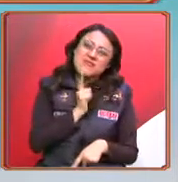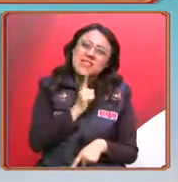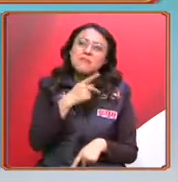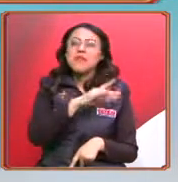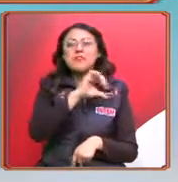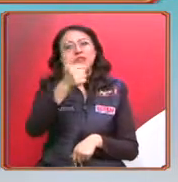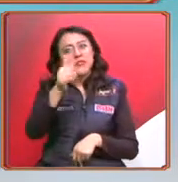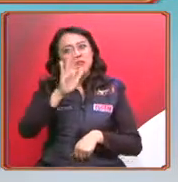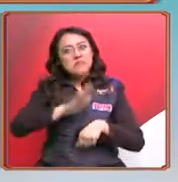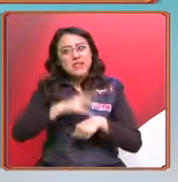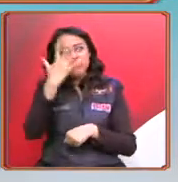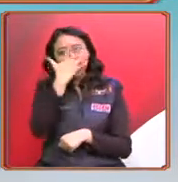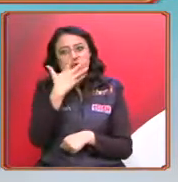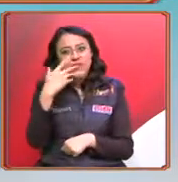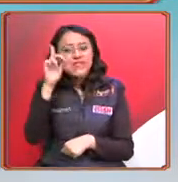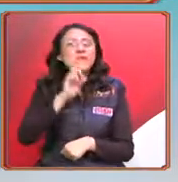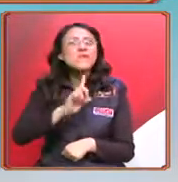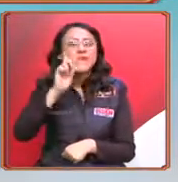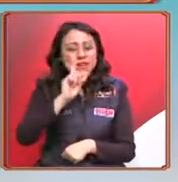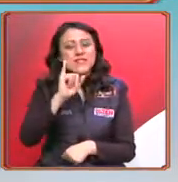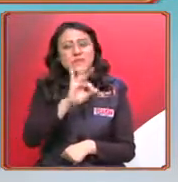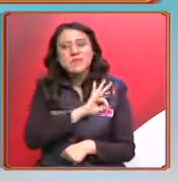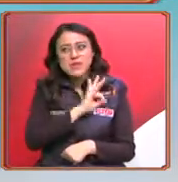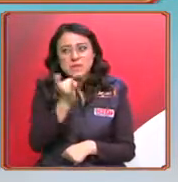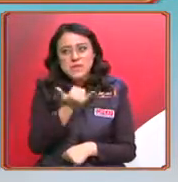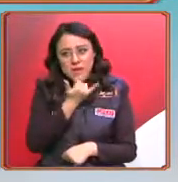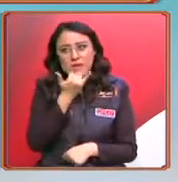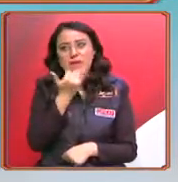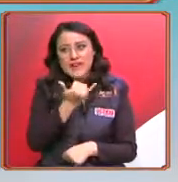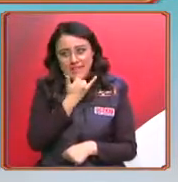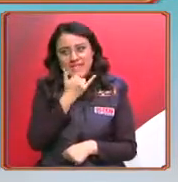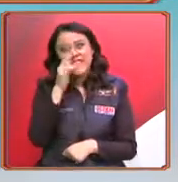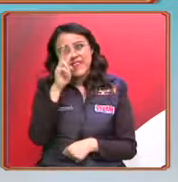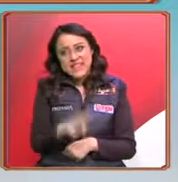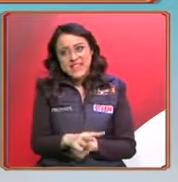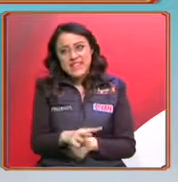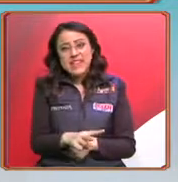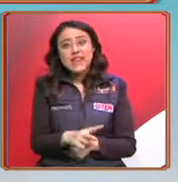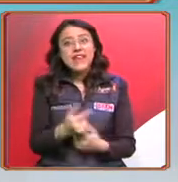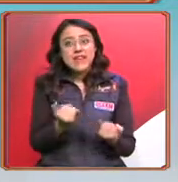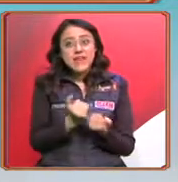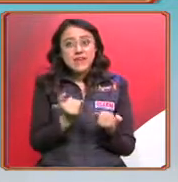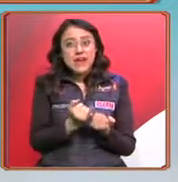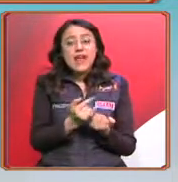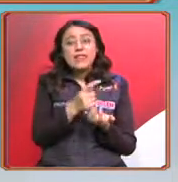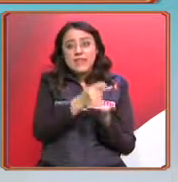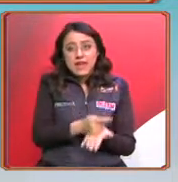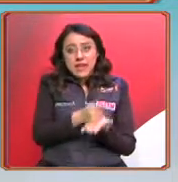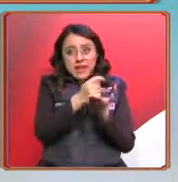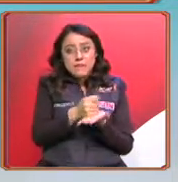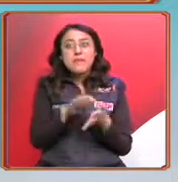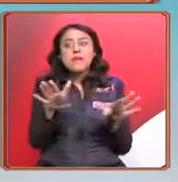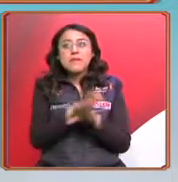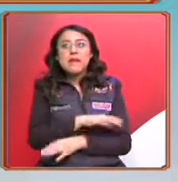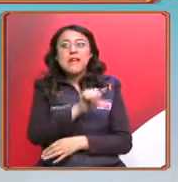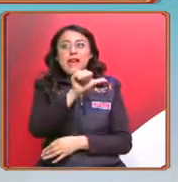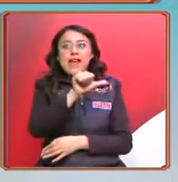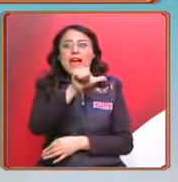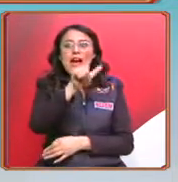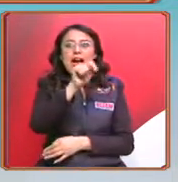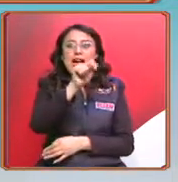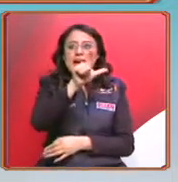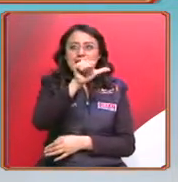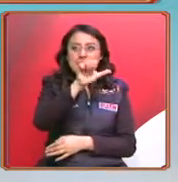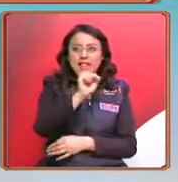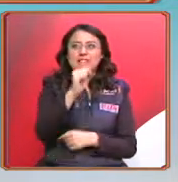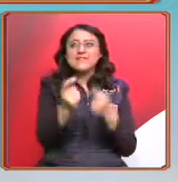es un encanto de mujer. Se le perdona. Que claro, la vamos a meter en la terapia de Vele al Atlas y ahí